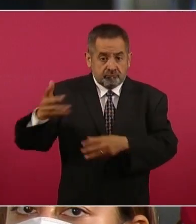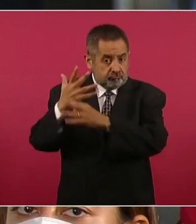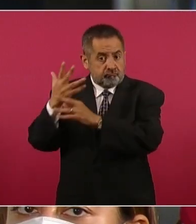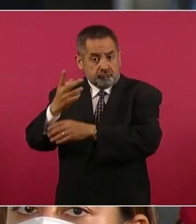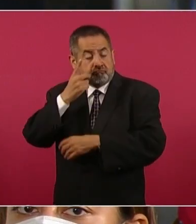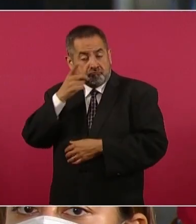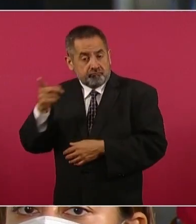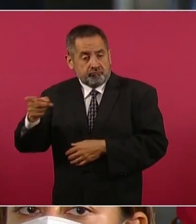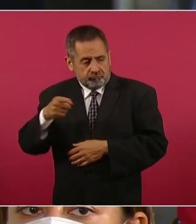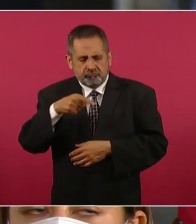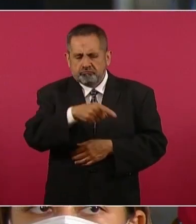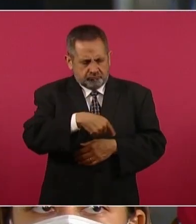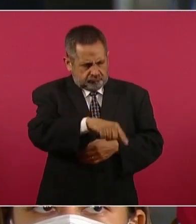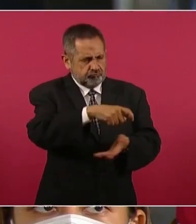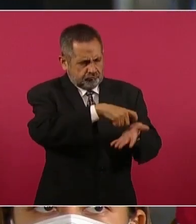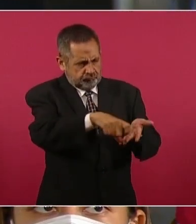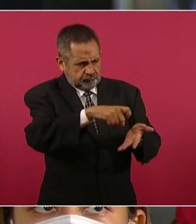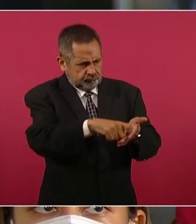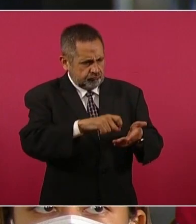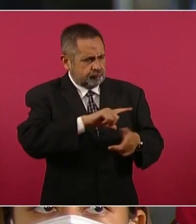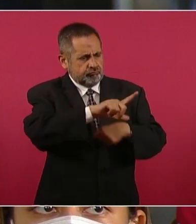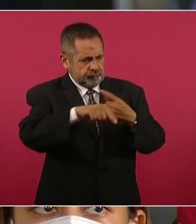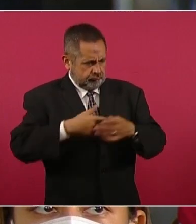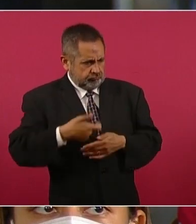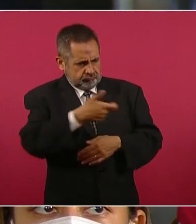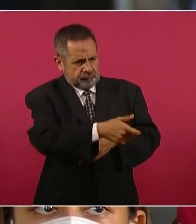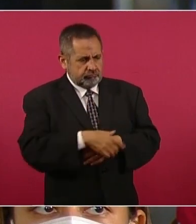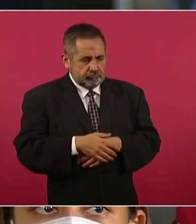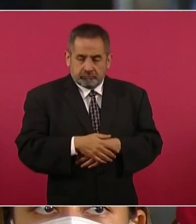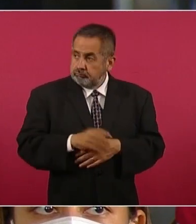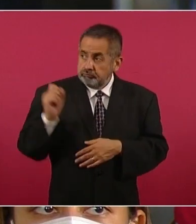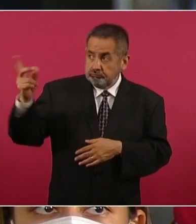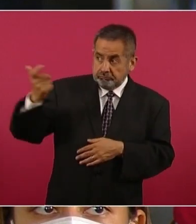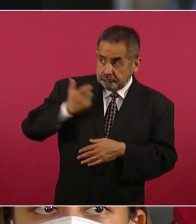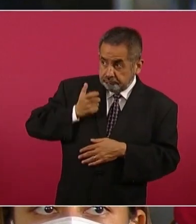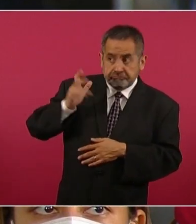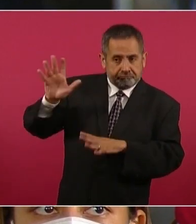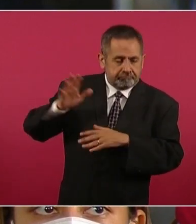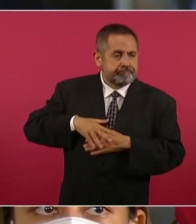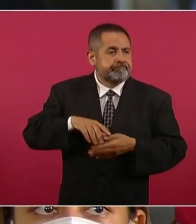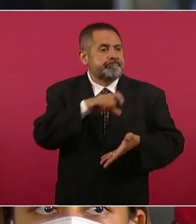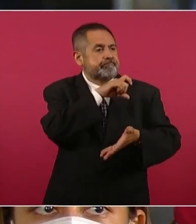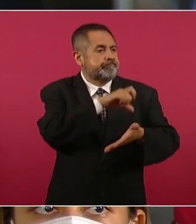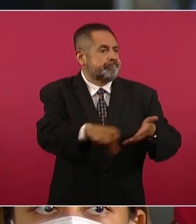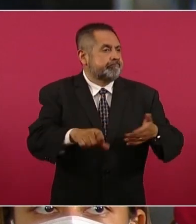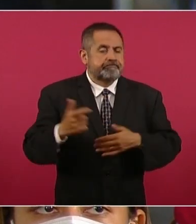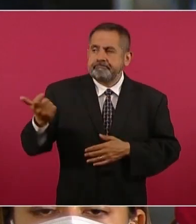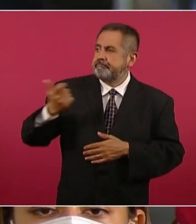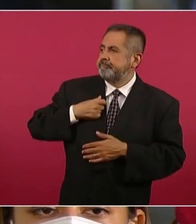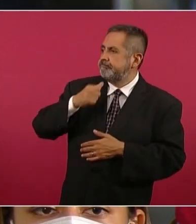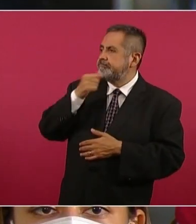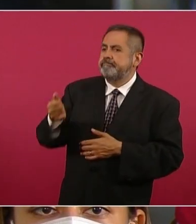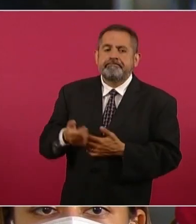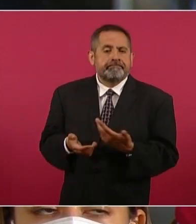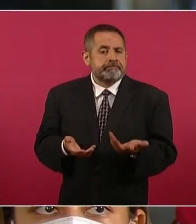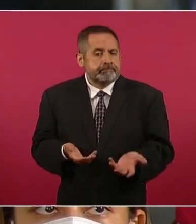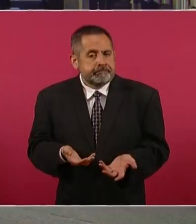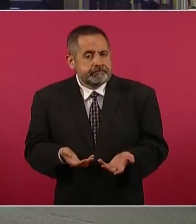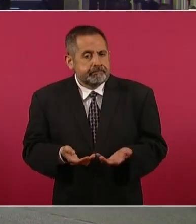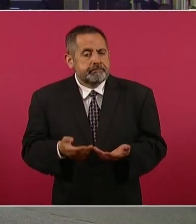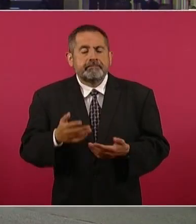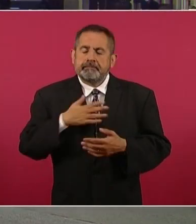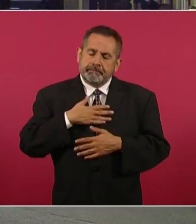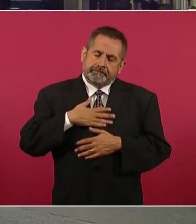del Seguro Social les dijo a los pacientes? Le invito a que también revise ese tema, porque hay muchos, muchos de ellos que en